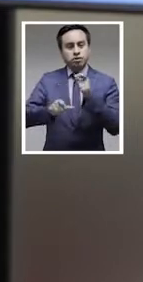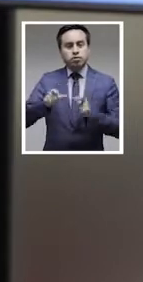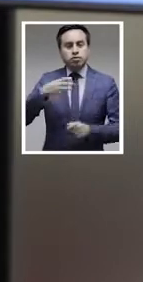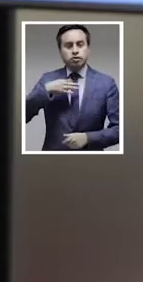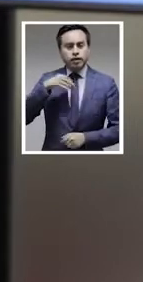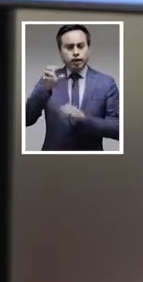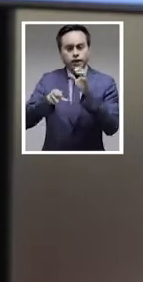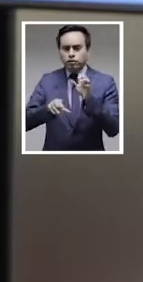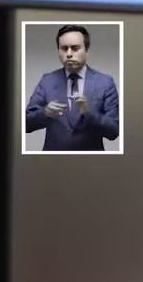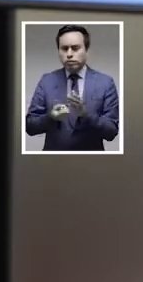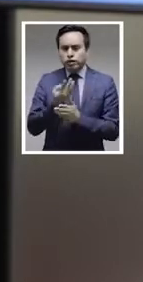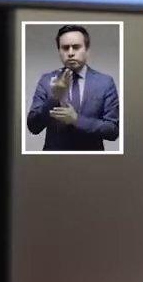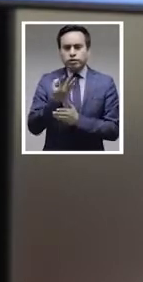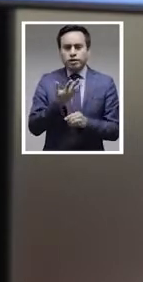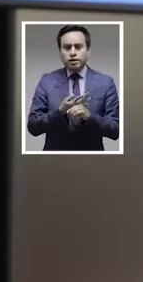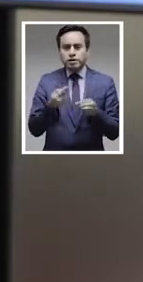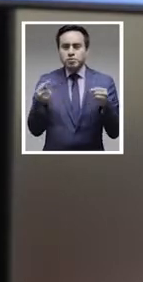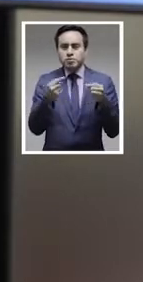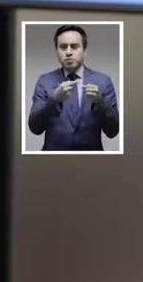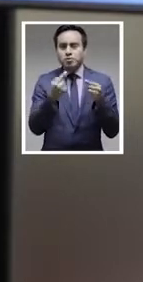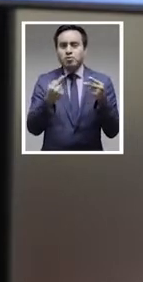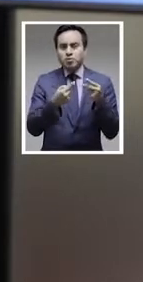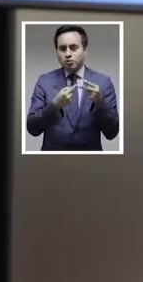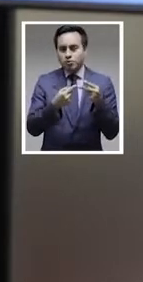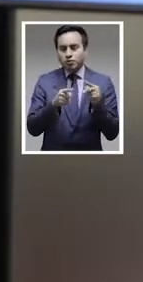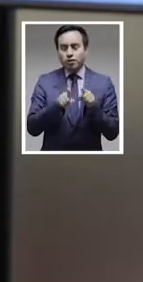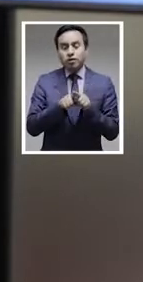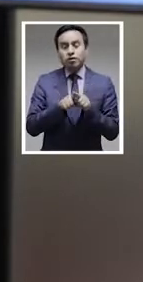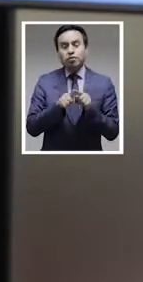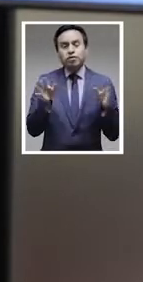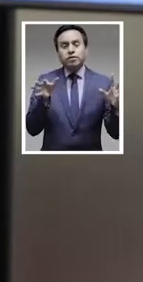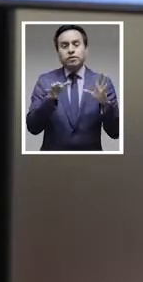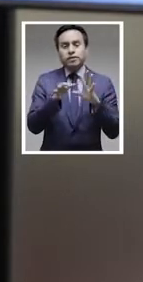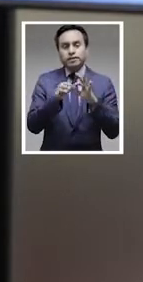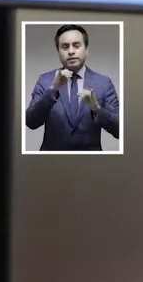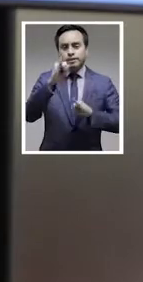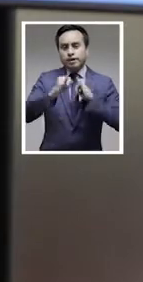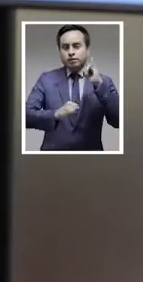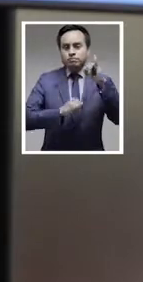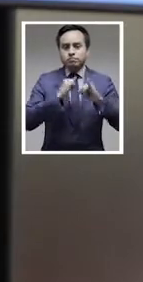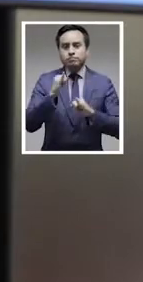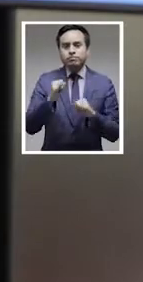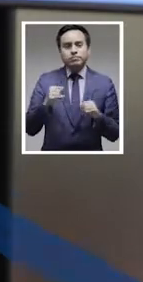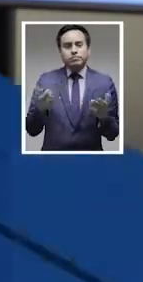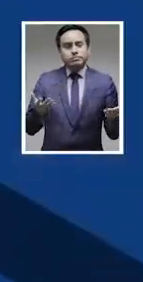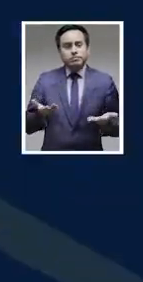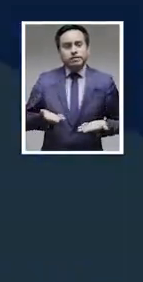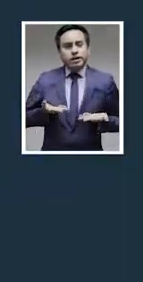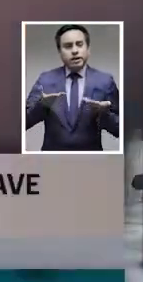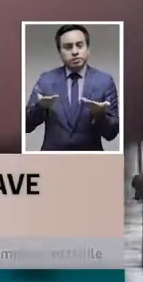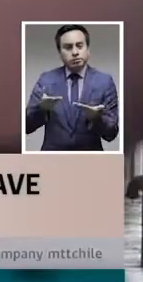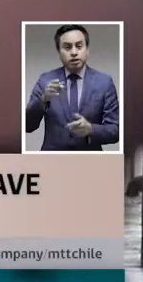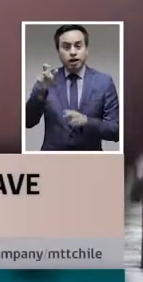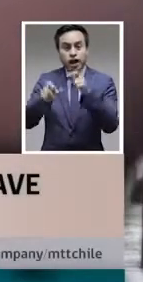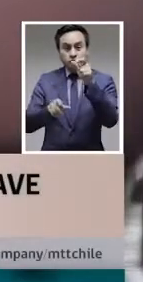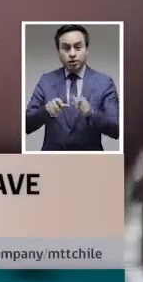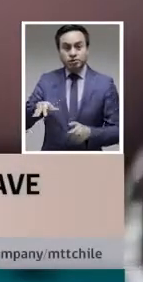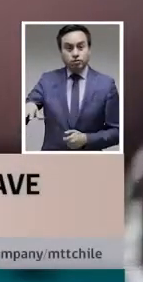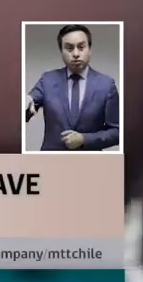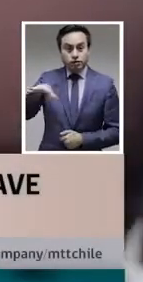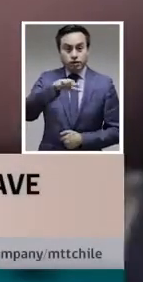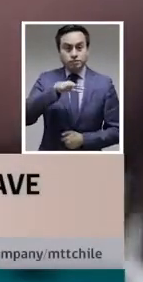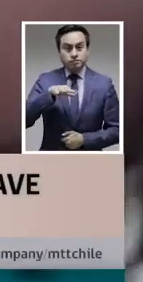tiene otro componente, y ese componente es la conectividad digital. ¿Qué queremos entonces? Que las personas